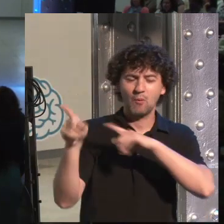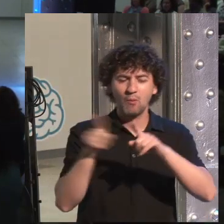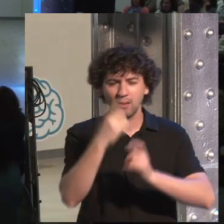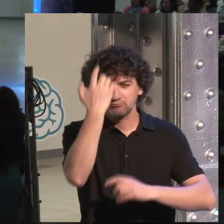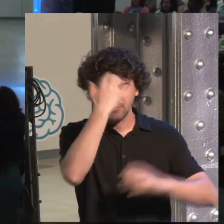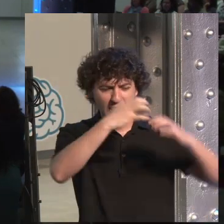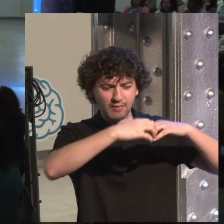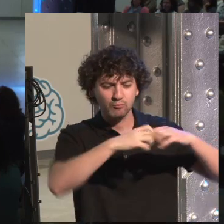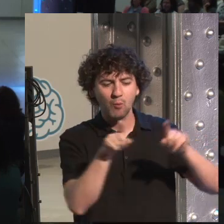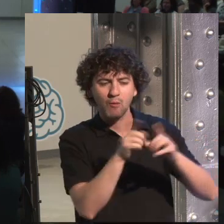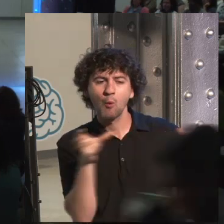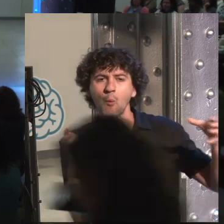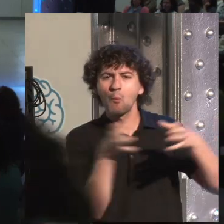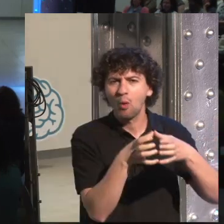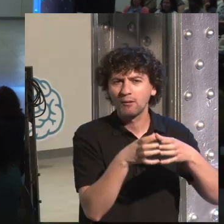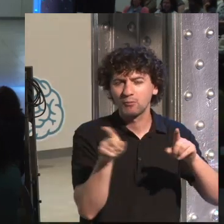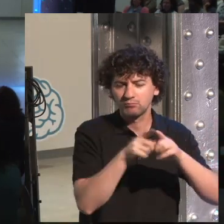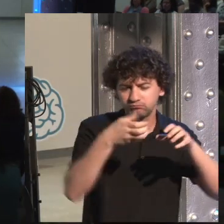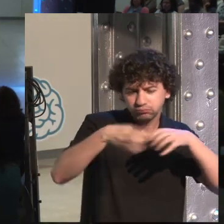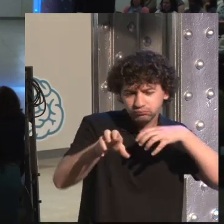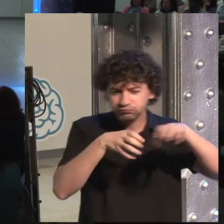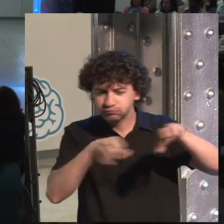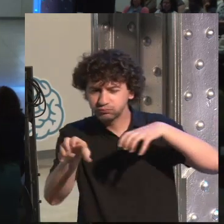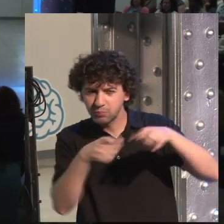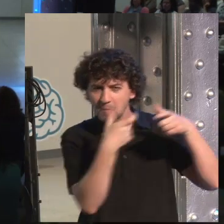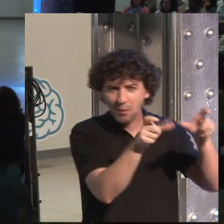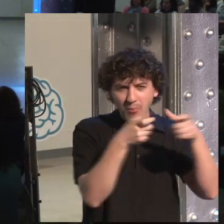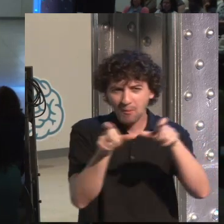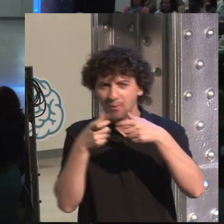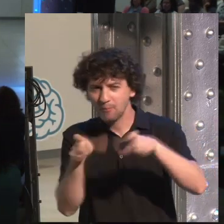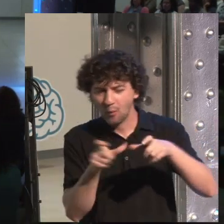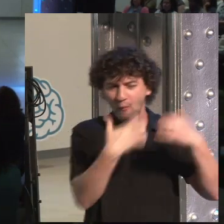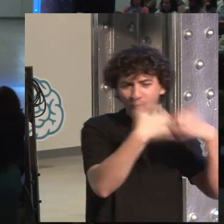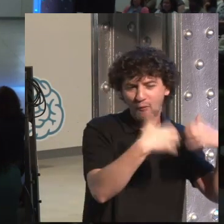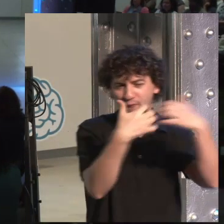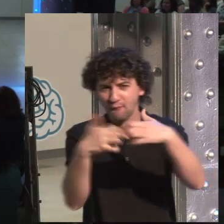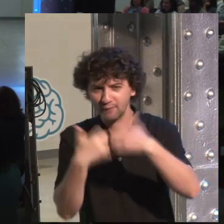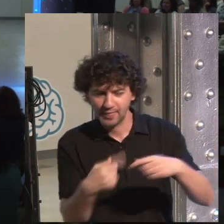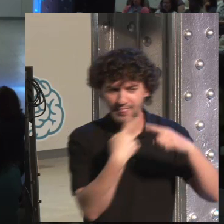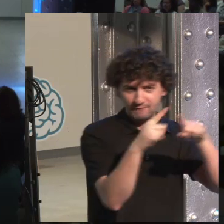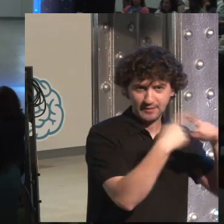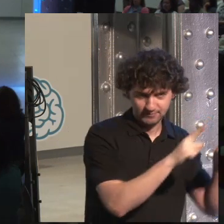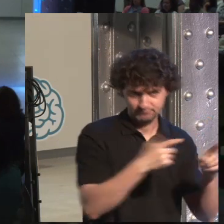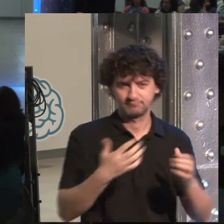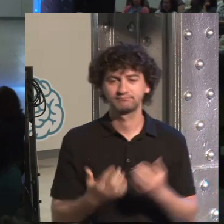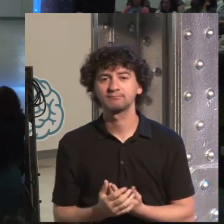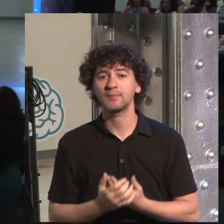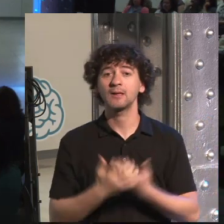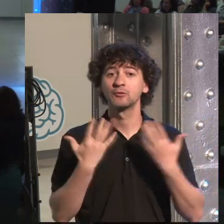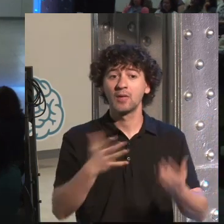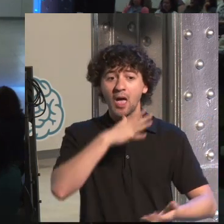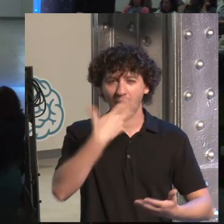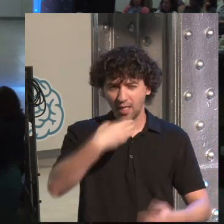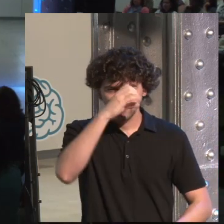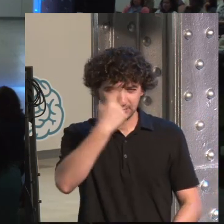en vez de concebirla más como una estructura que tiene distintas partes con distintas funciones. Por ejemplo, ahora los científicos sabemos